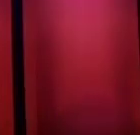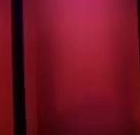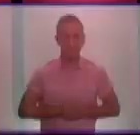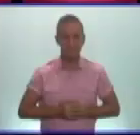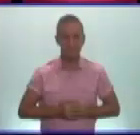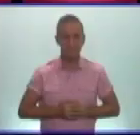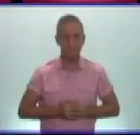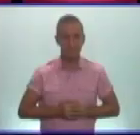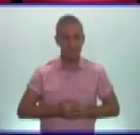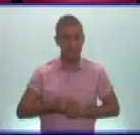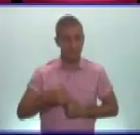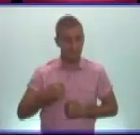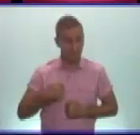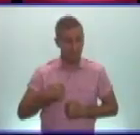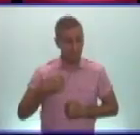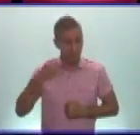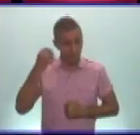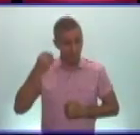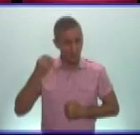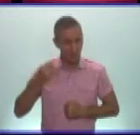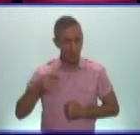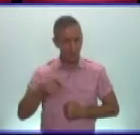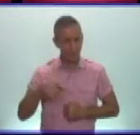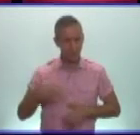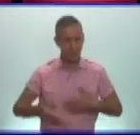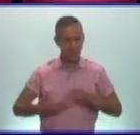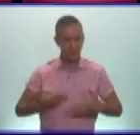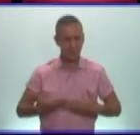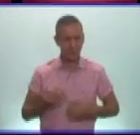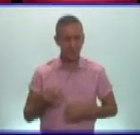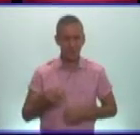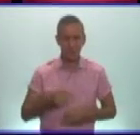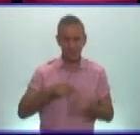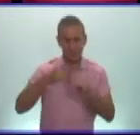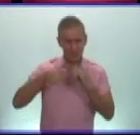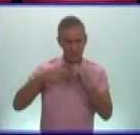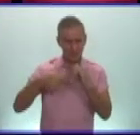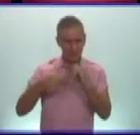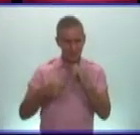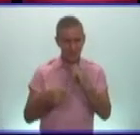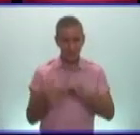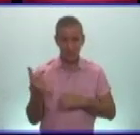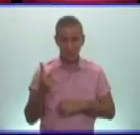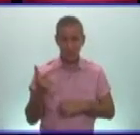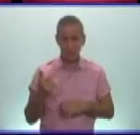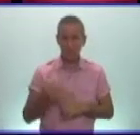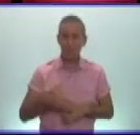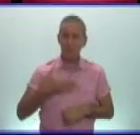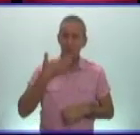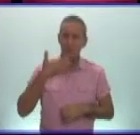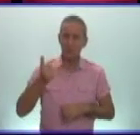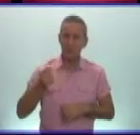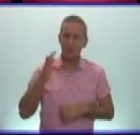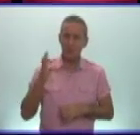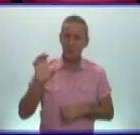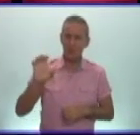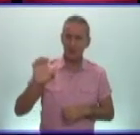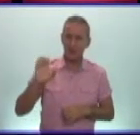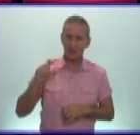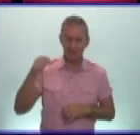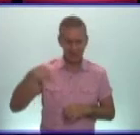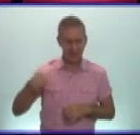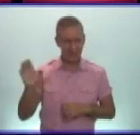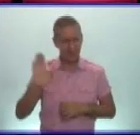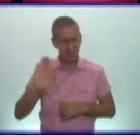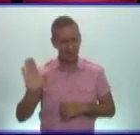Estoy segura que disfrutaron mucho este excelente video del dúo Buena Fe. No nos queda tiempo para más, nos tenemos que despedir, pero nos